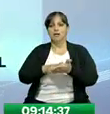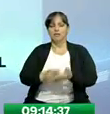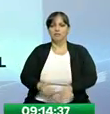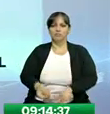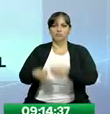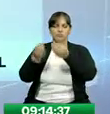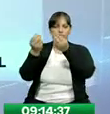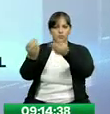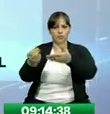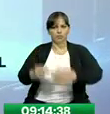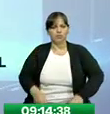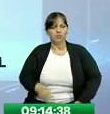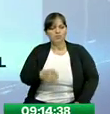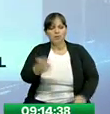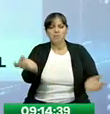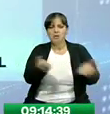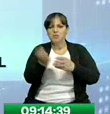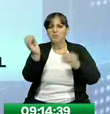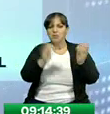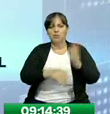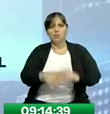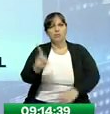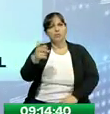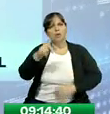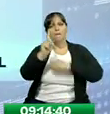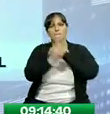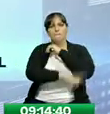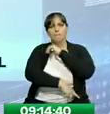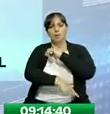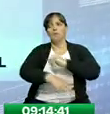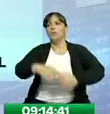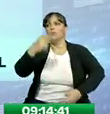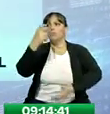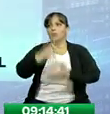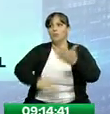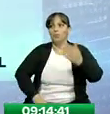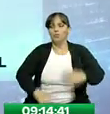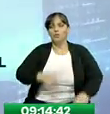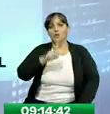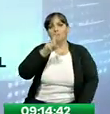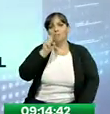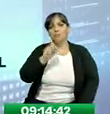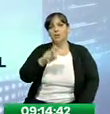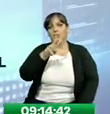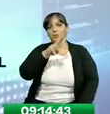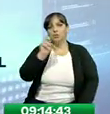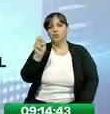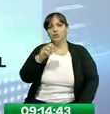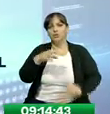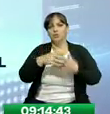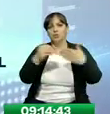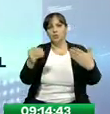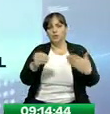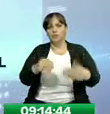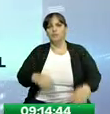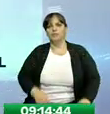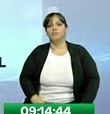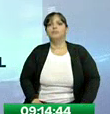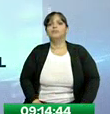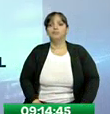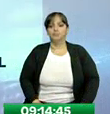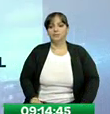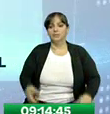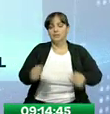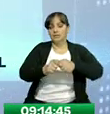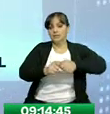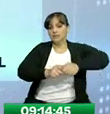propietarios de terrenos de hasta 150 metros cuadrados s 1.200 dólares y desde 151 hasta 300 metros